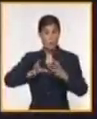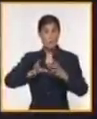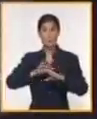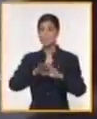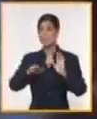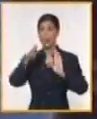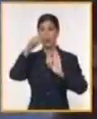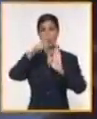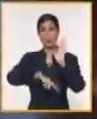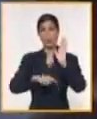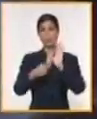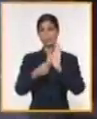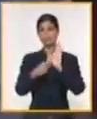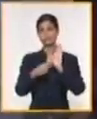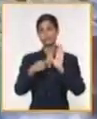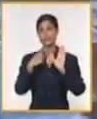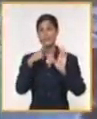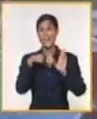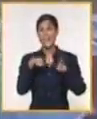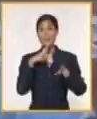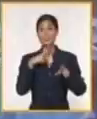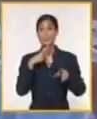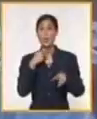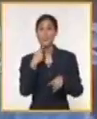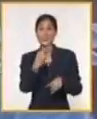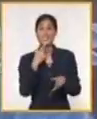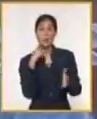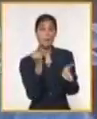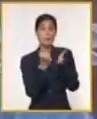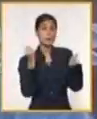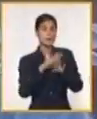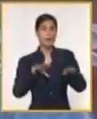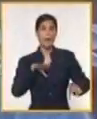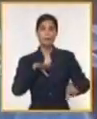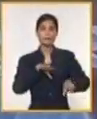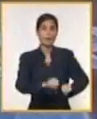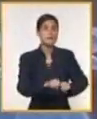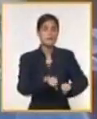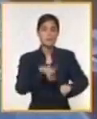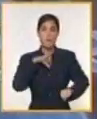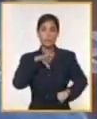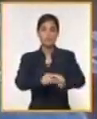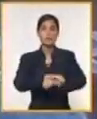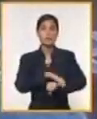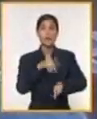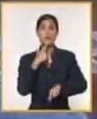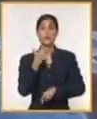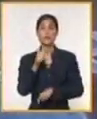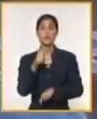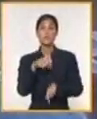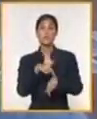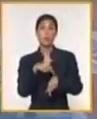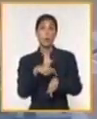permite arrestar a cualquier ciudadano para identificación por hasta 10 horas sin que intervenga un juez.